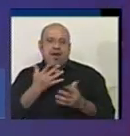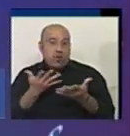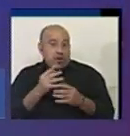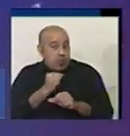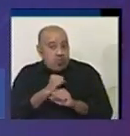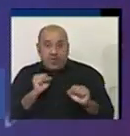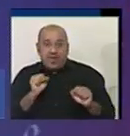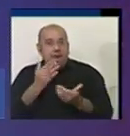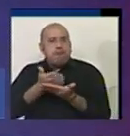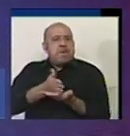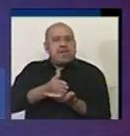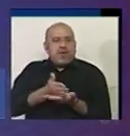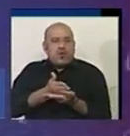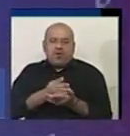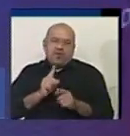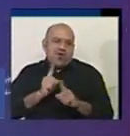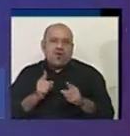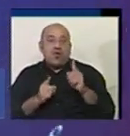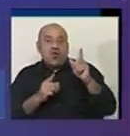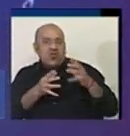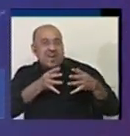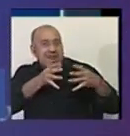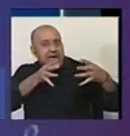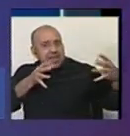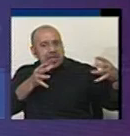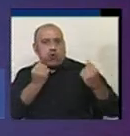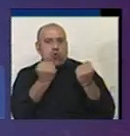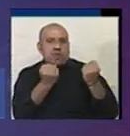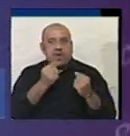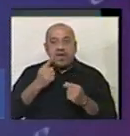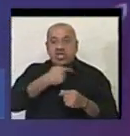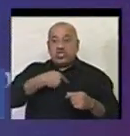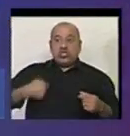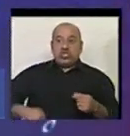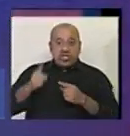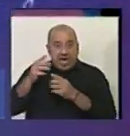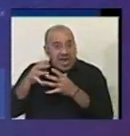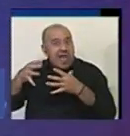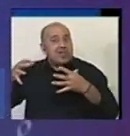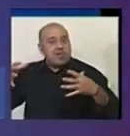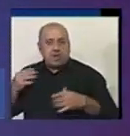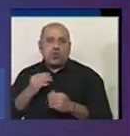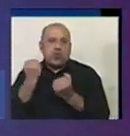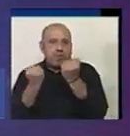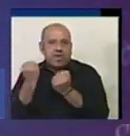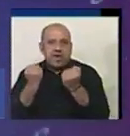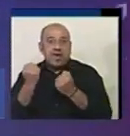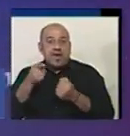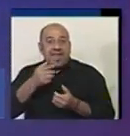el medio de esta pelea, de esto, cuando dos gigantes están agarrando trompadas, más vale no estar en el medio, ¿no? Entonces creo que